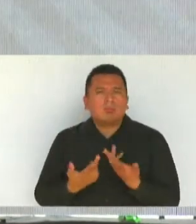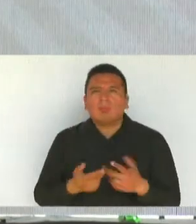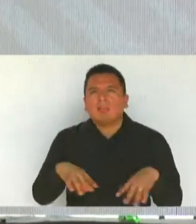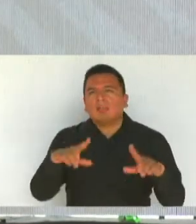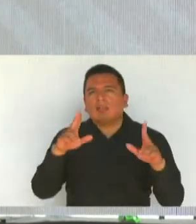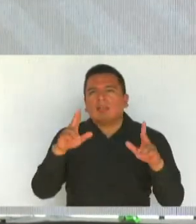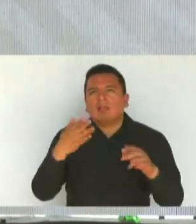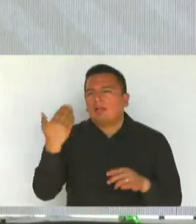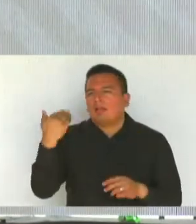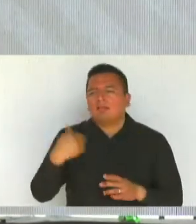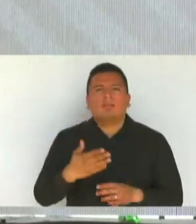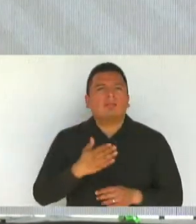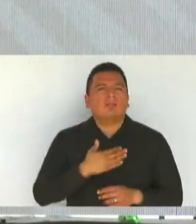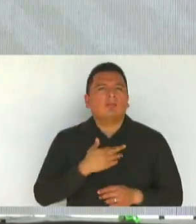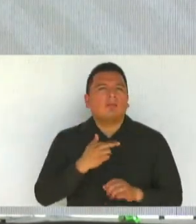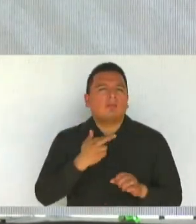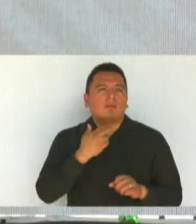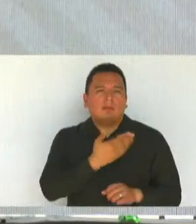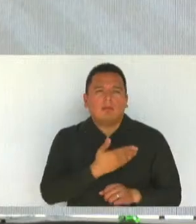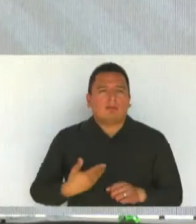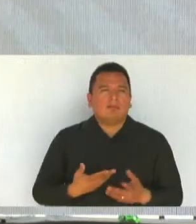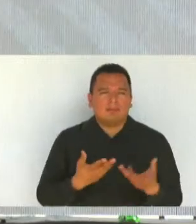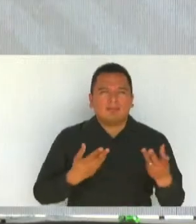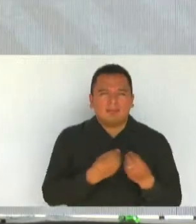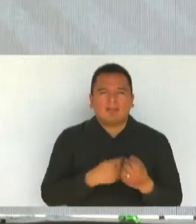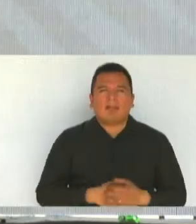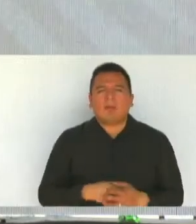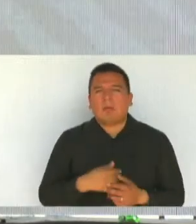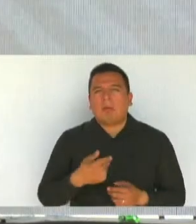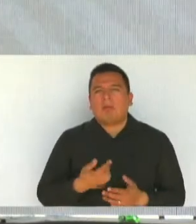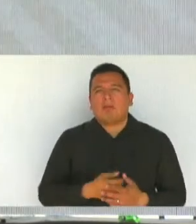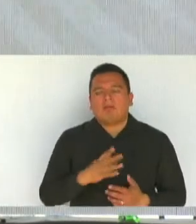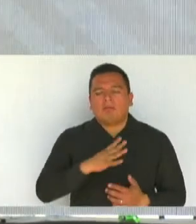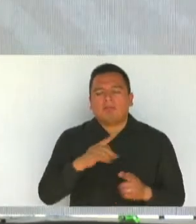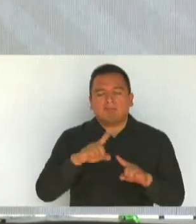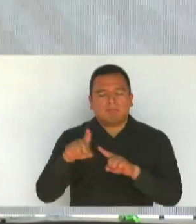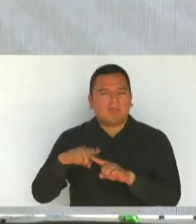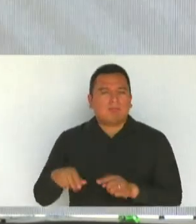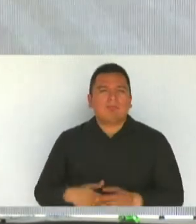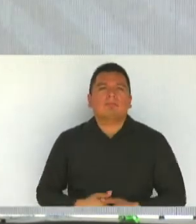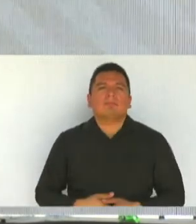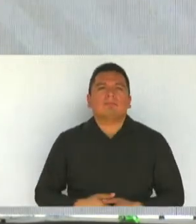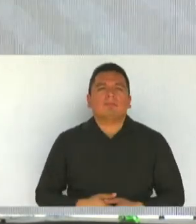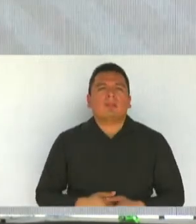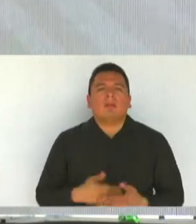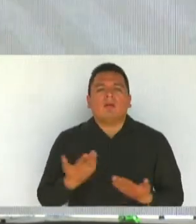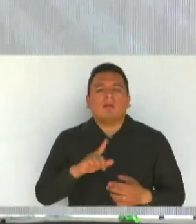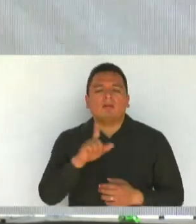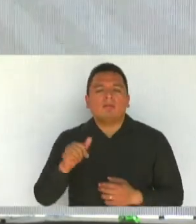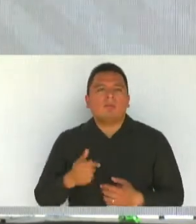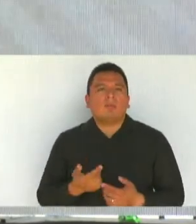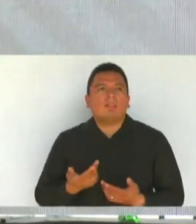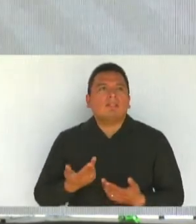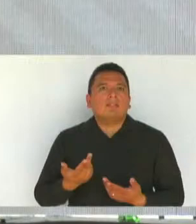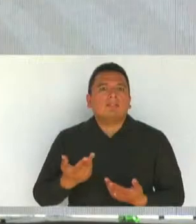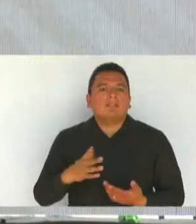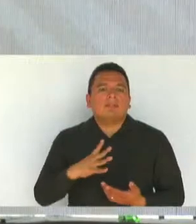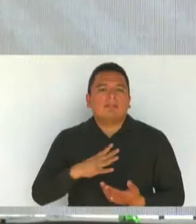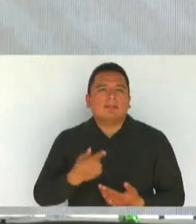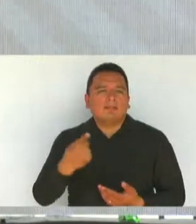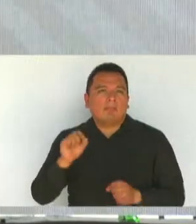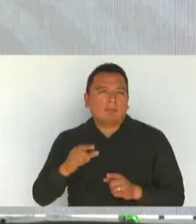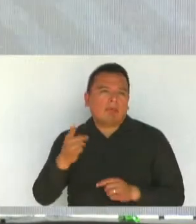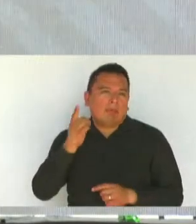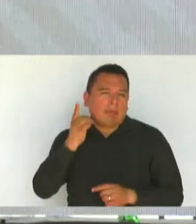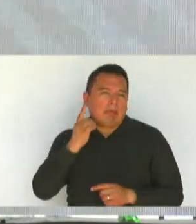ámbito cuando yo estaba en el legislativo y luego ya con la parte del ámbito que me corresponde en el ejecutivo, es